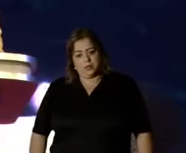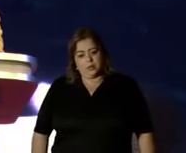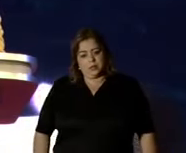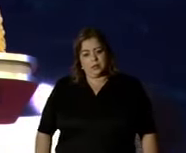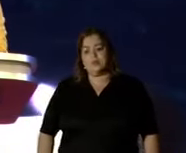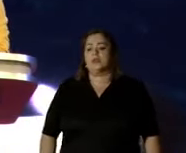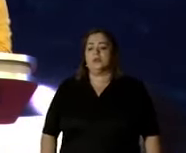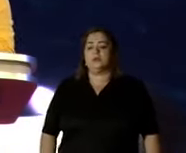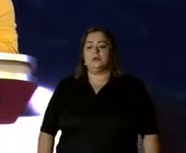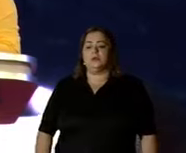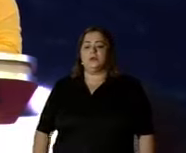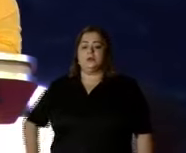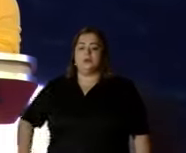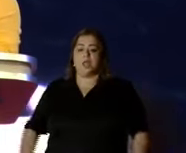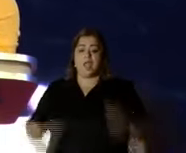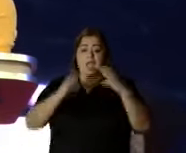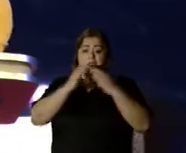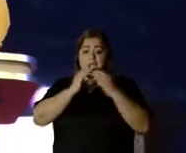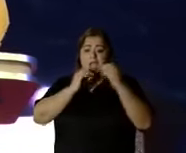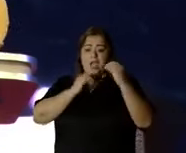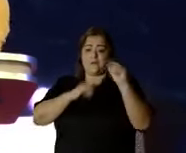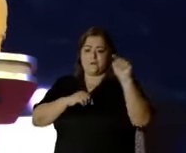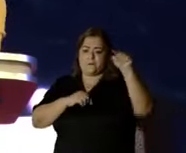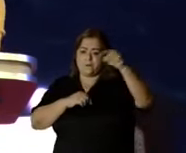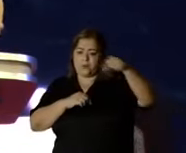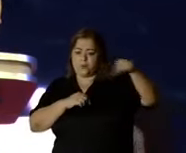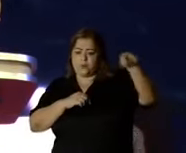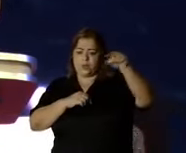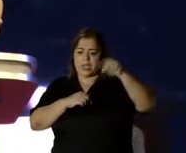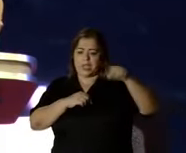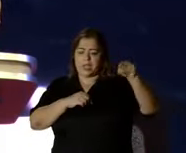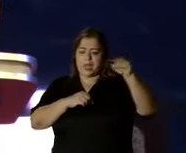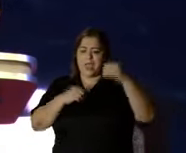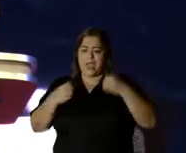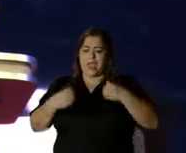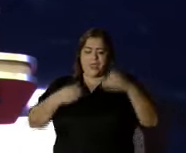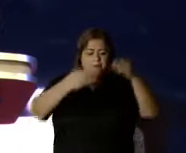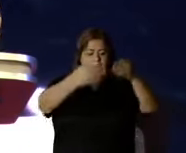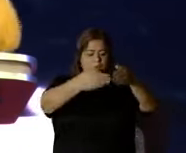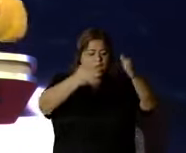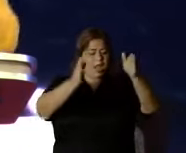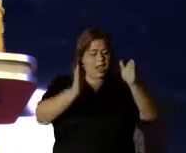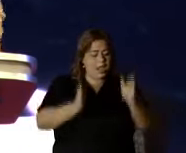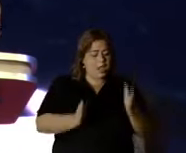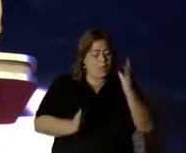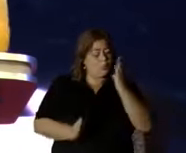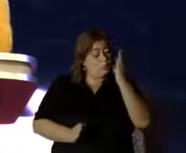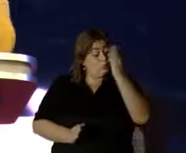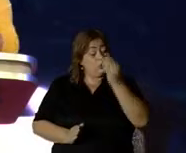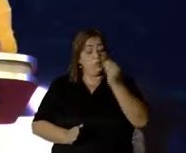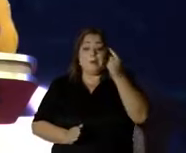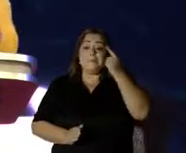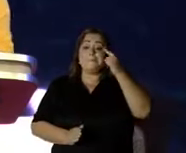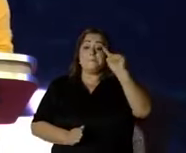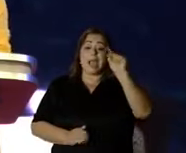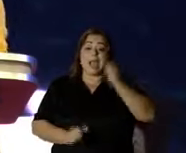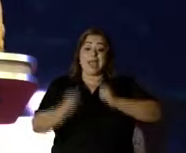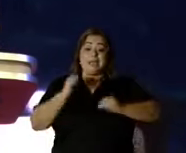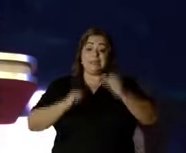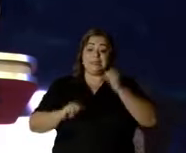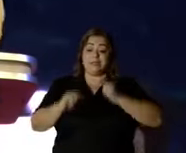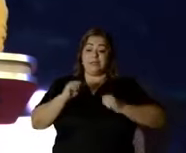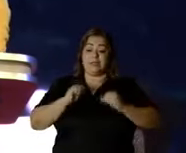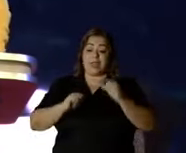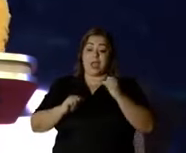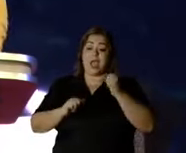de afuera, hay unas cajas muy lindas decoradas de Navidad y es para un evento que va a ser para JC Club. Es